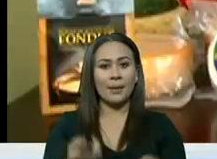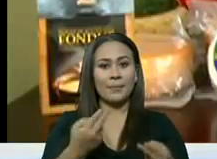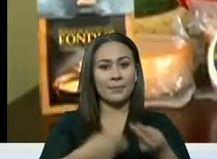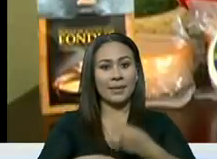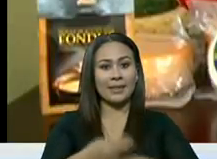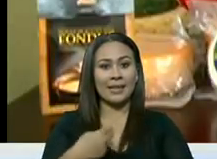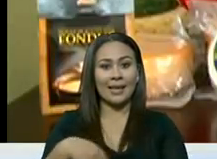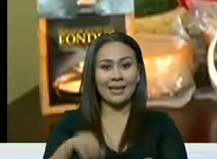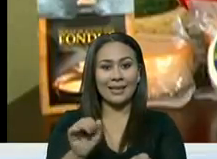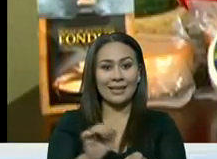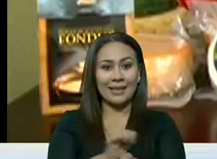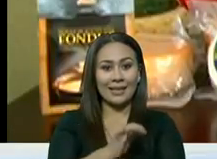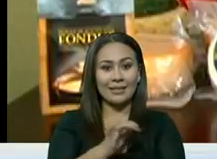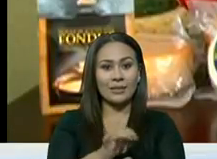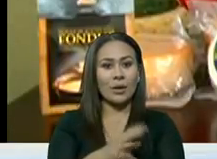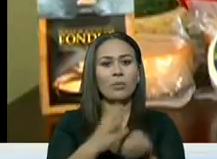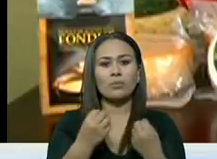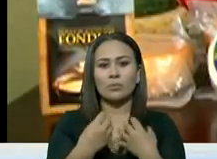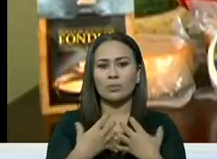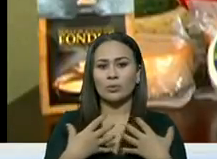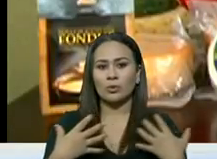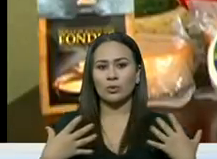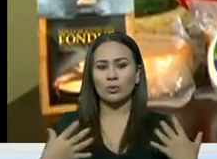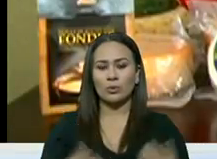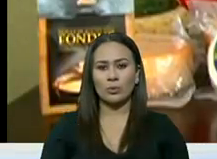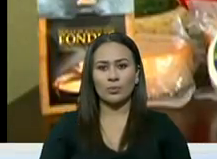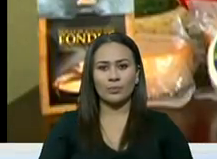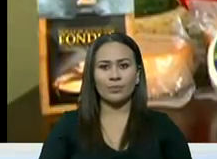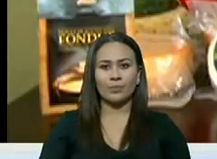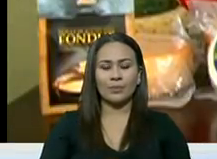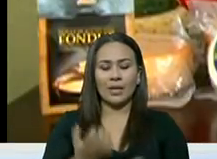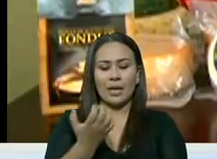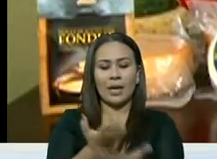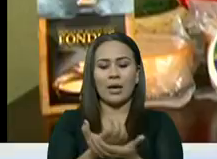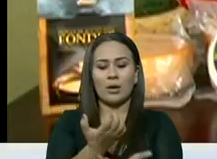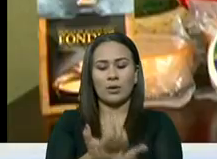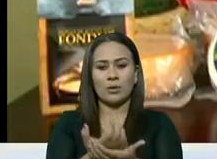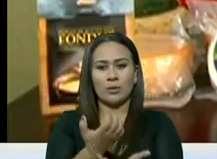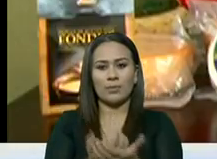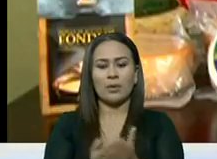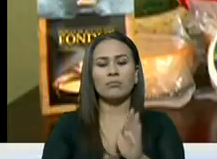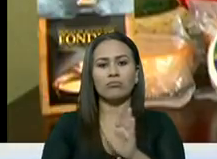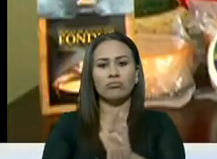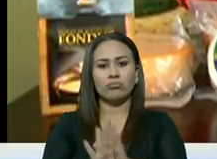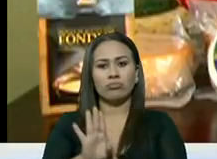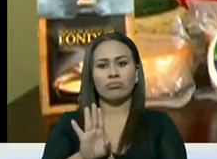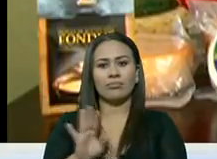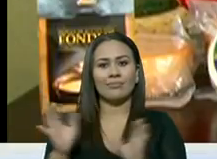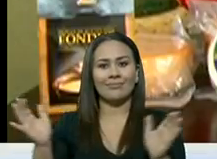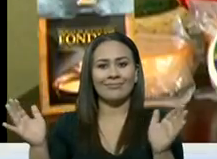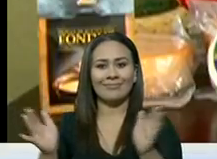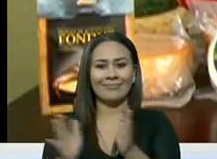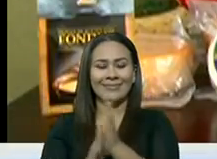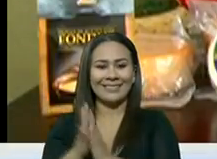quesos dinamiza bastante lo que es toda la economía de la parroquia.